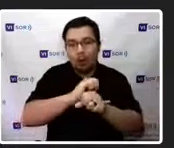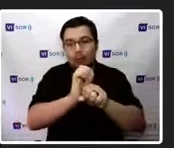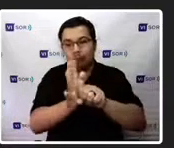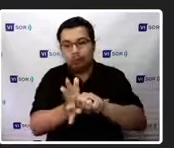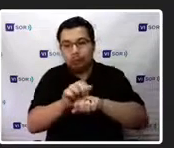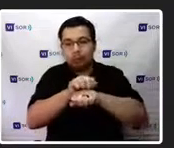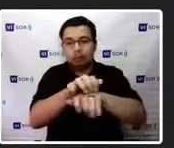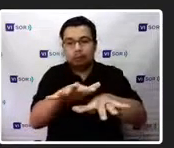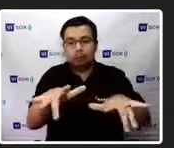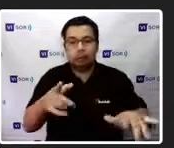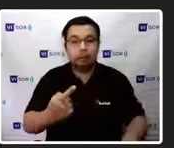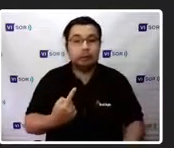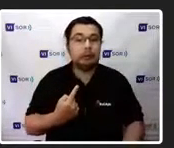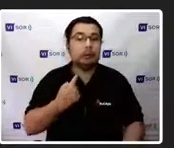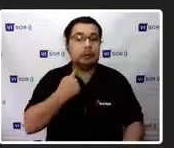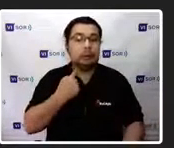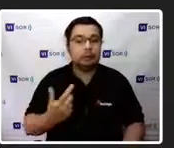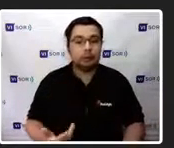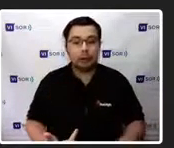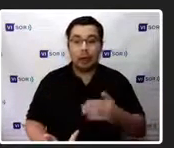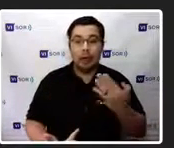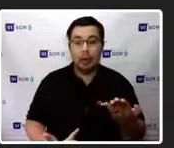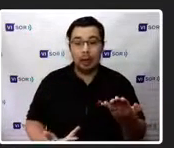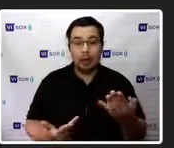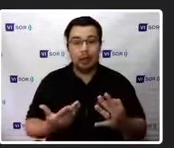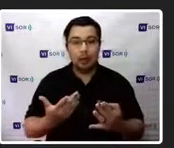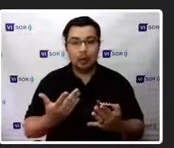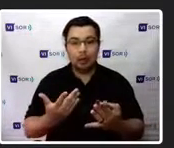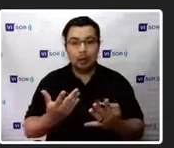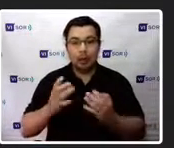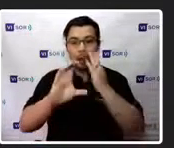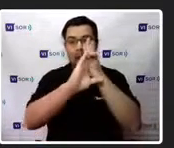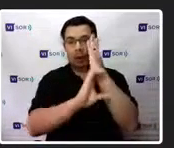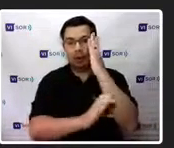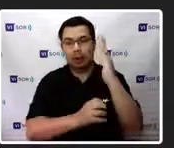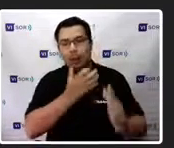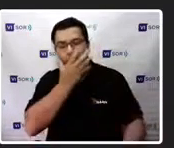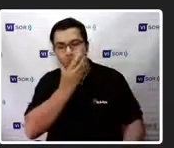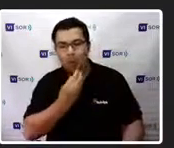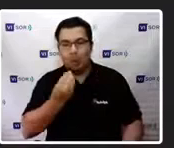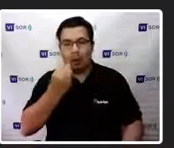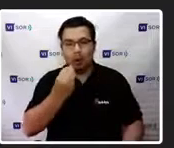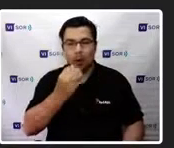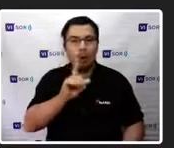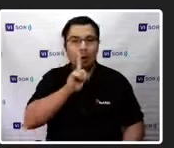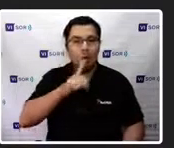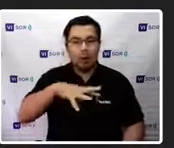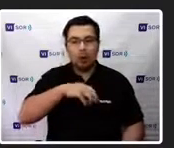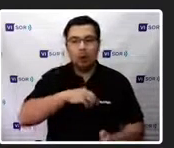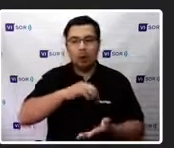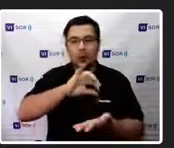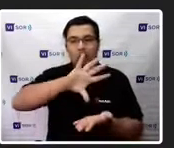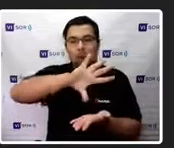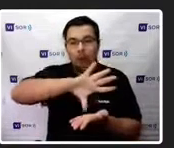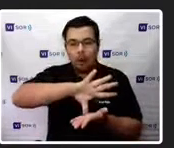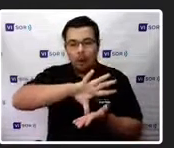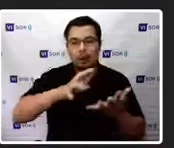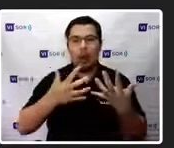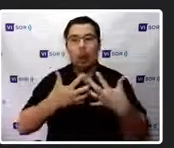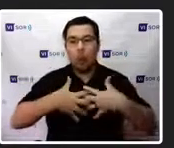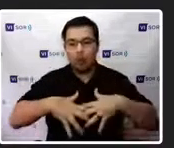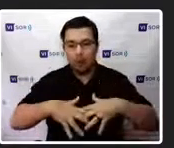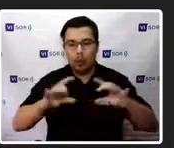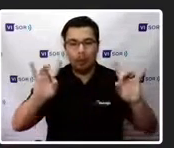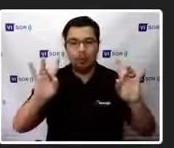es parte de la vocación que tiene nuestro país de manera automática y espontánea, ¿no es cierto? Eso lo han dicho los premios que nos hemos ganado.